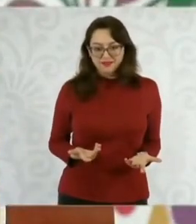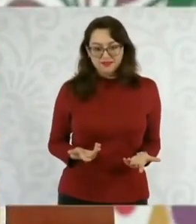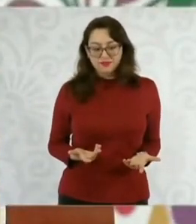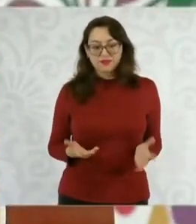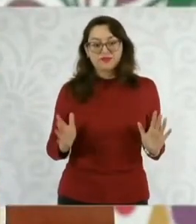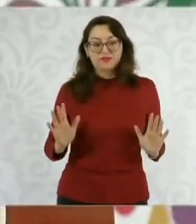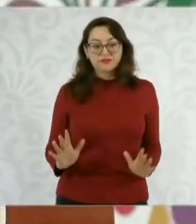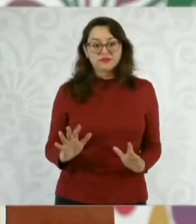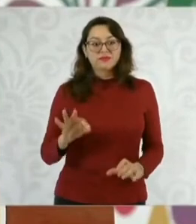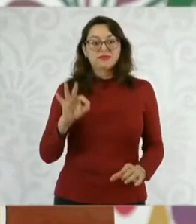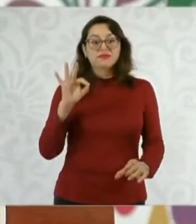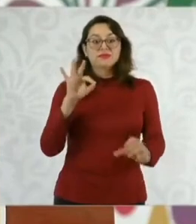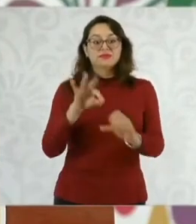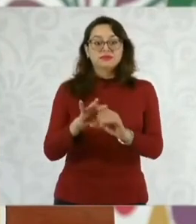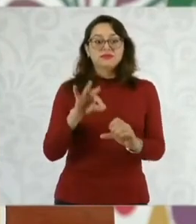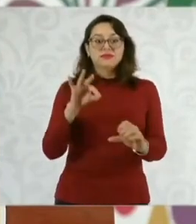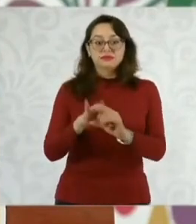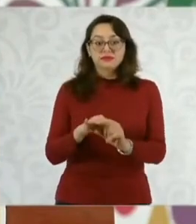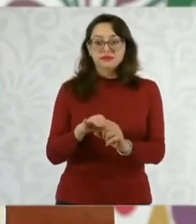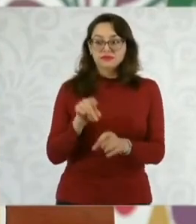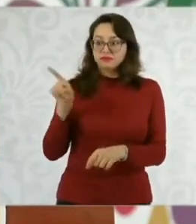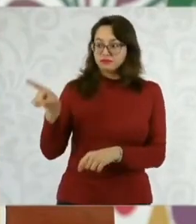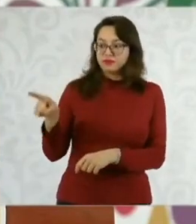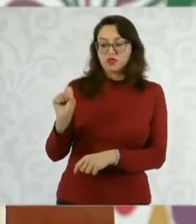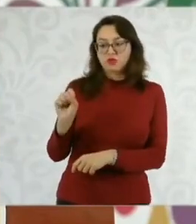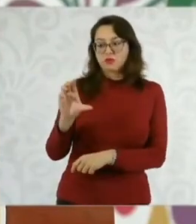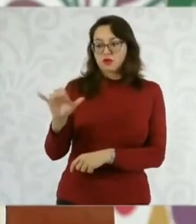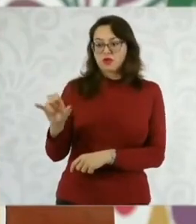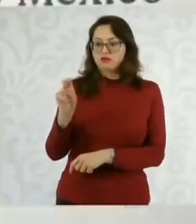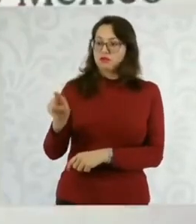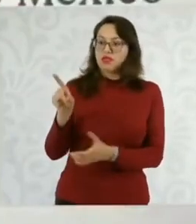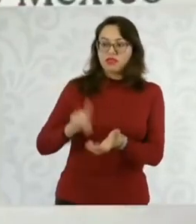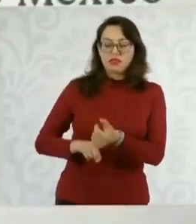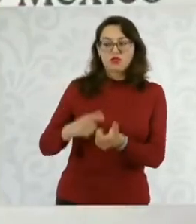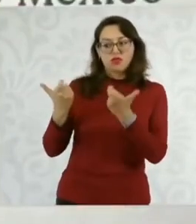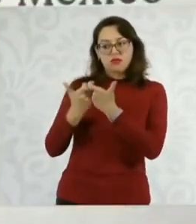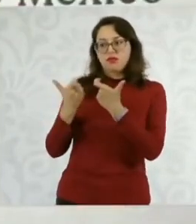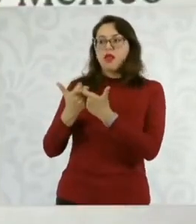celebración de las elecciones es el de los fideicomisos del Poder Judicial.